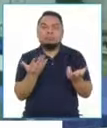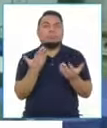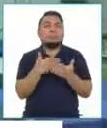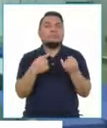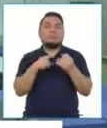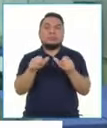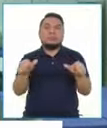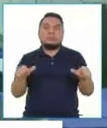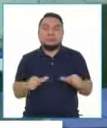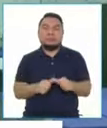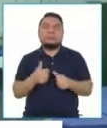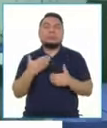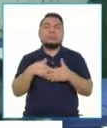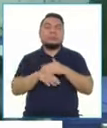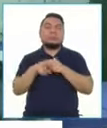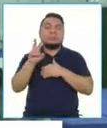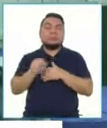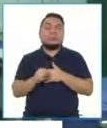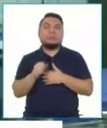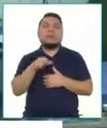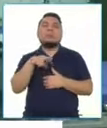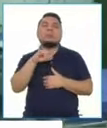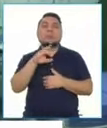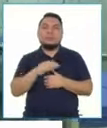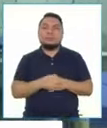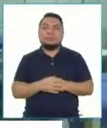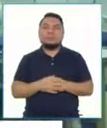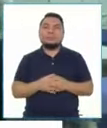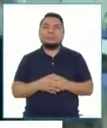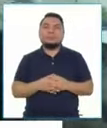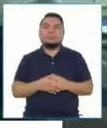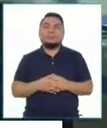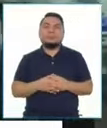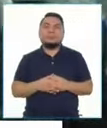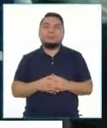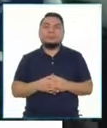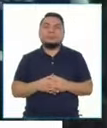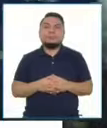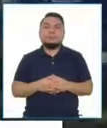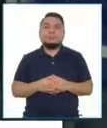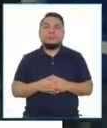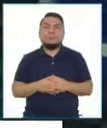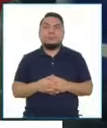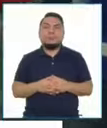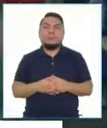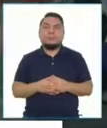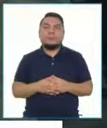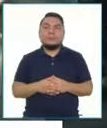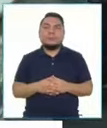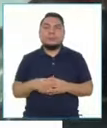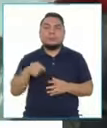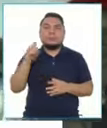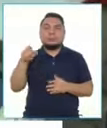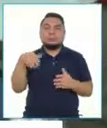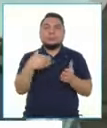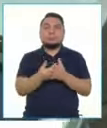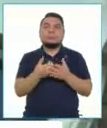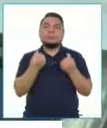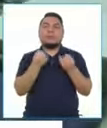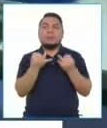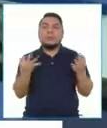los distintos ambientes de la vía de salud Apurímac. Aquí podemos apreciar que ya Han llegado algunos balones de